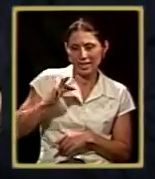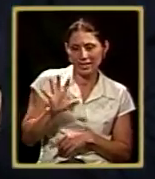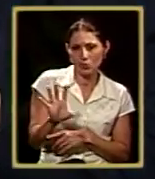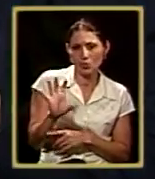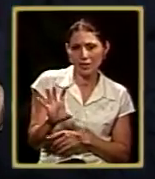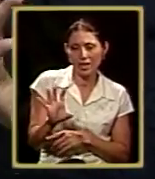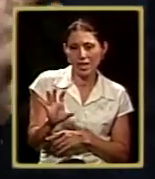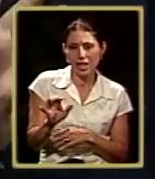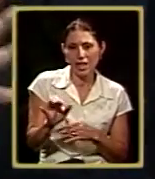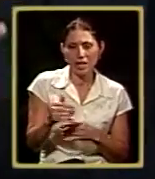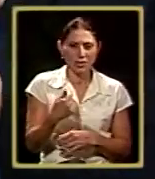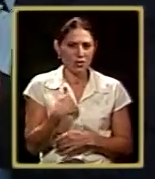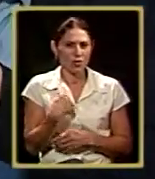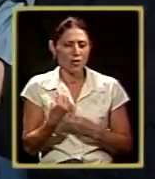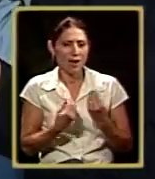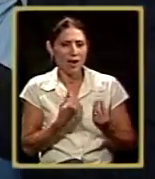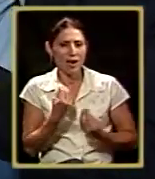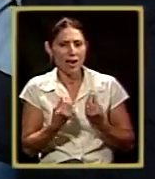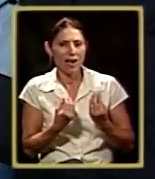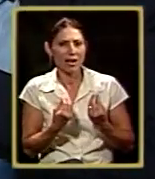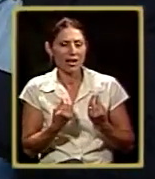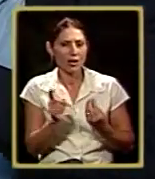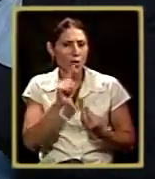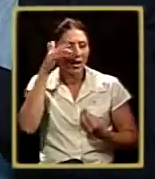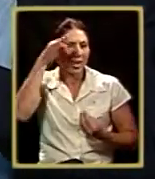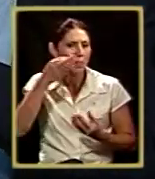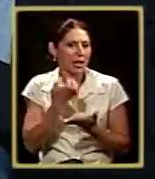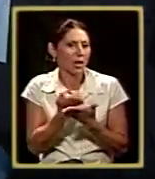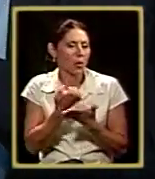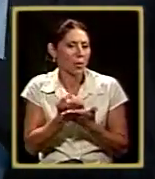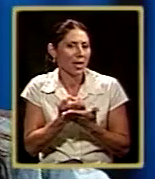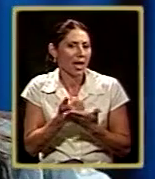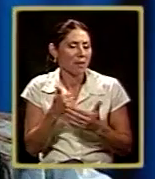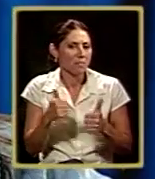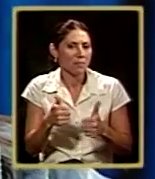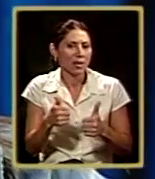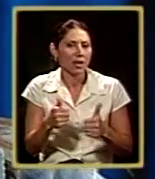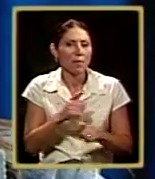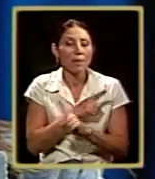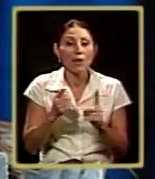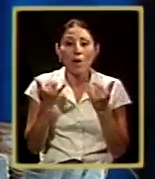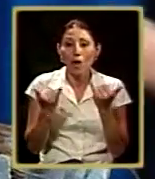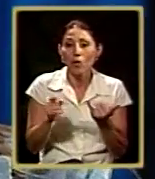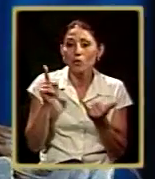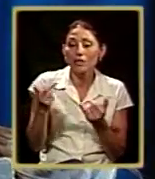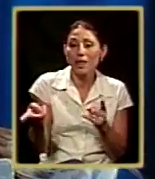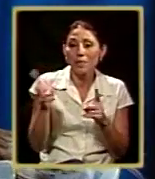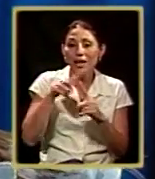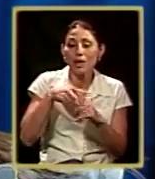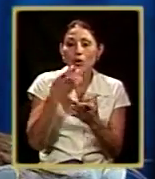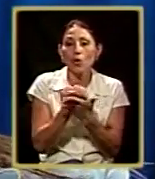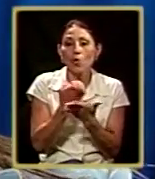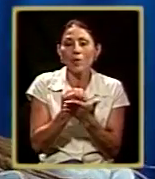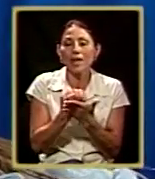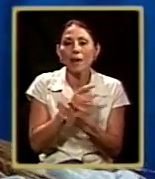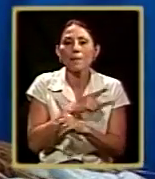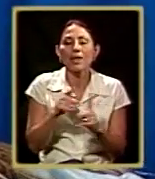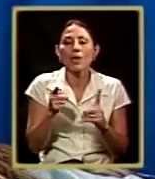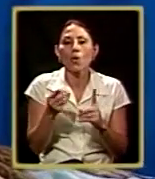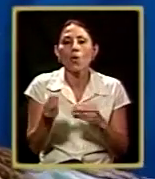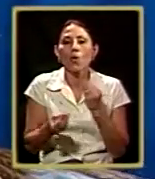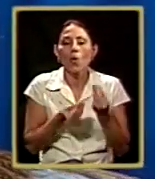usted está aplicando economía, pero en otro envase, es decir, en el envase de comunicar ideas y comunicar noticias